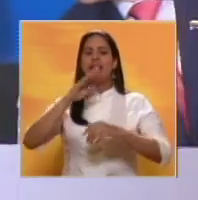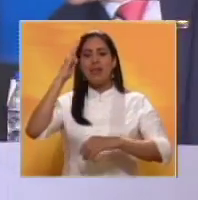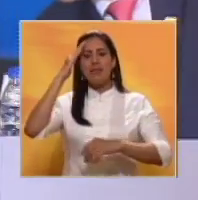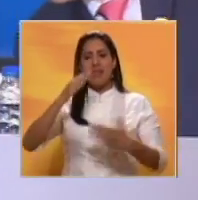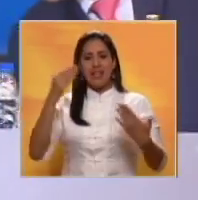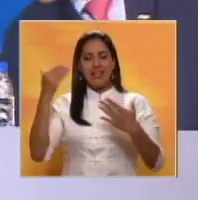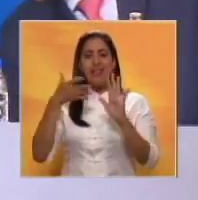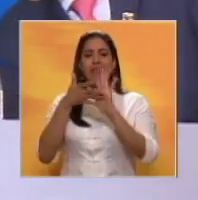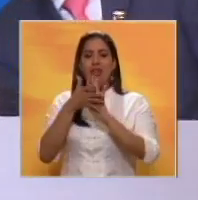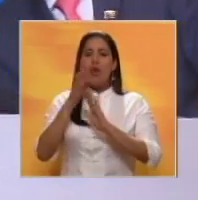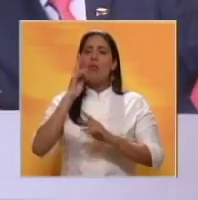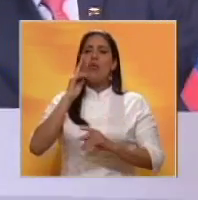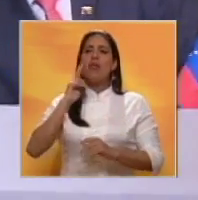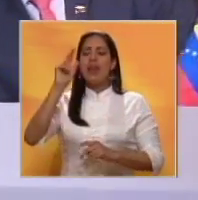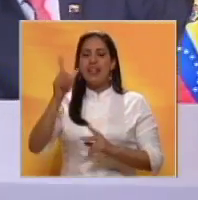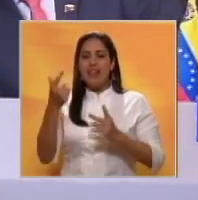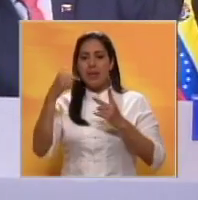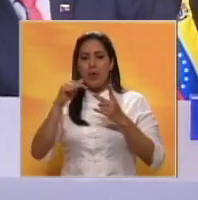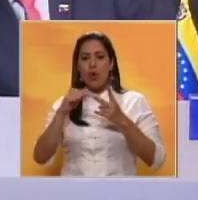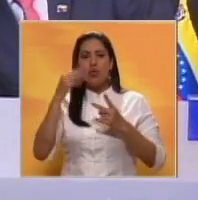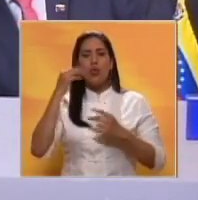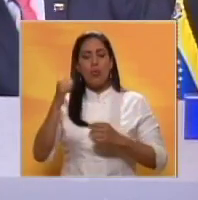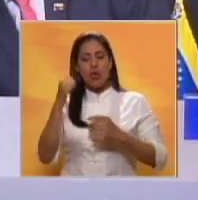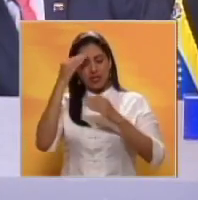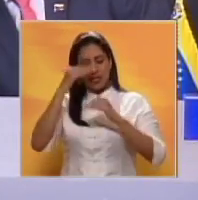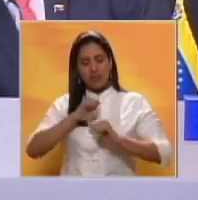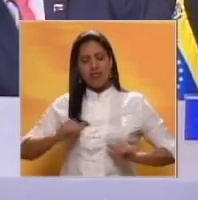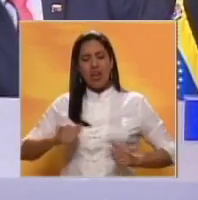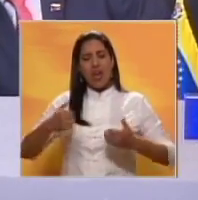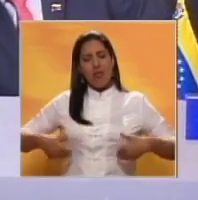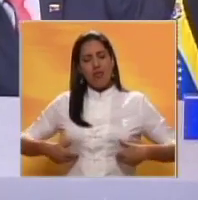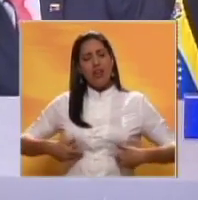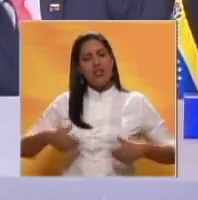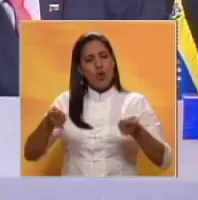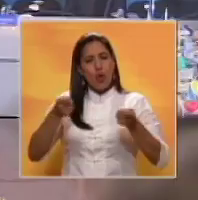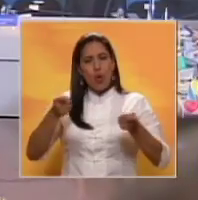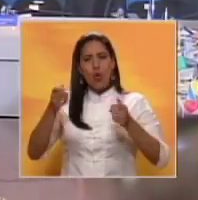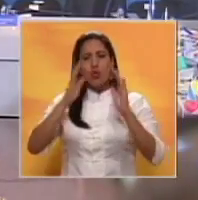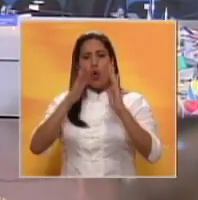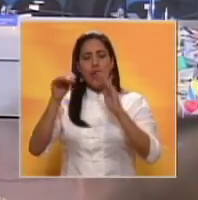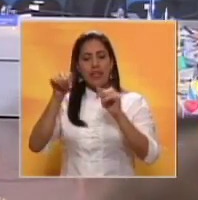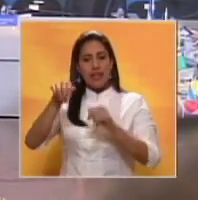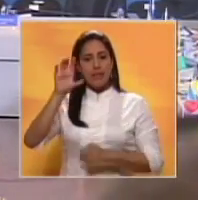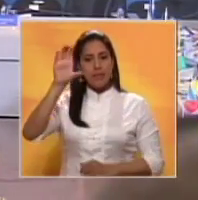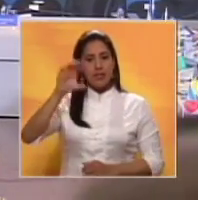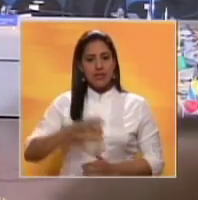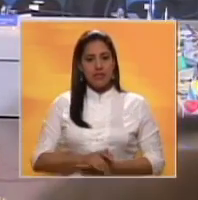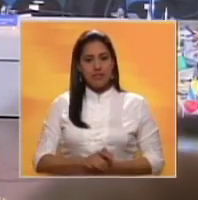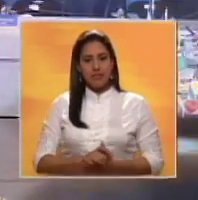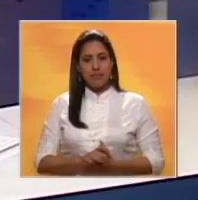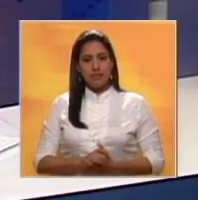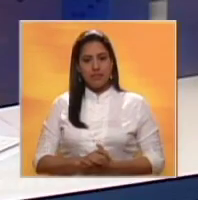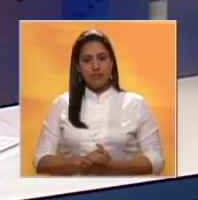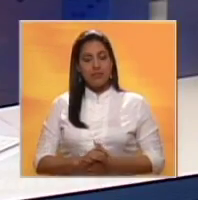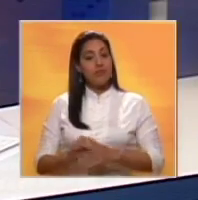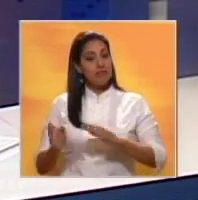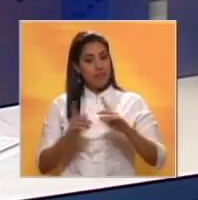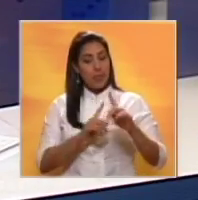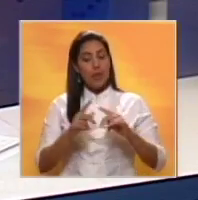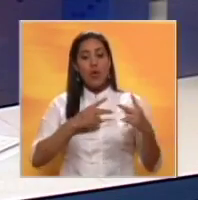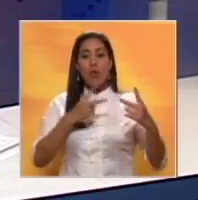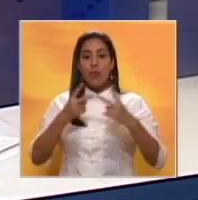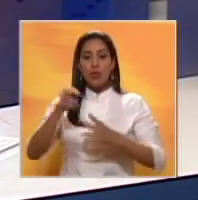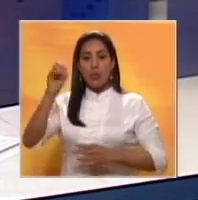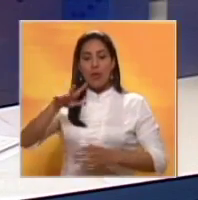Fuerza Armada Nacional Bolivariana y a la Policía Nacional Bolivariana por los esfuerzos que hacen para mantener el orden público en el país.